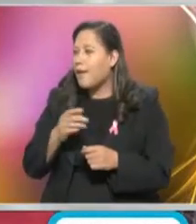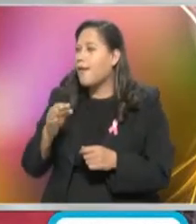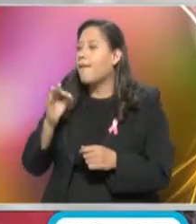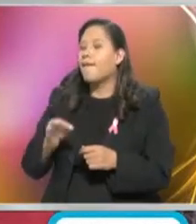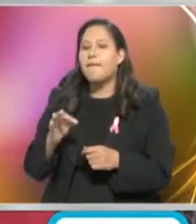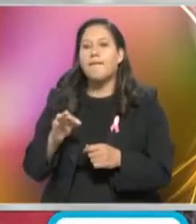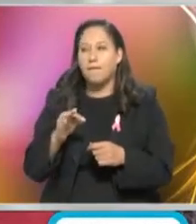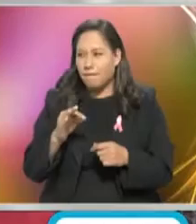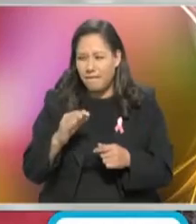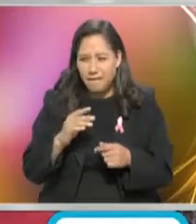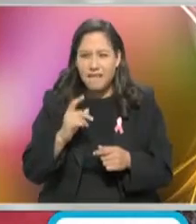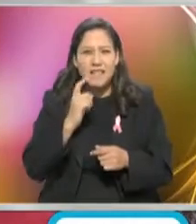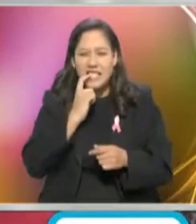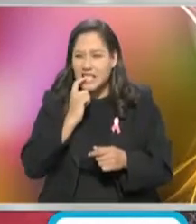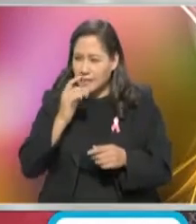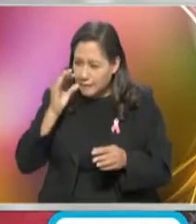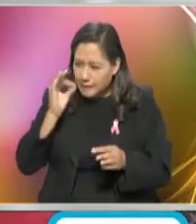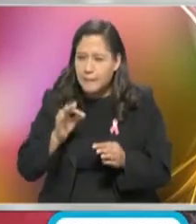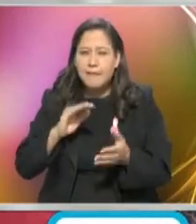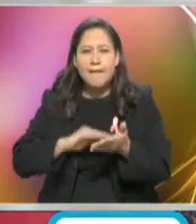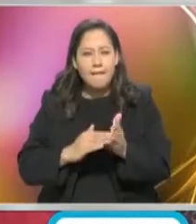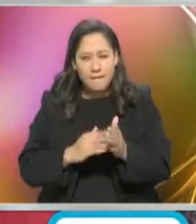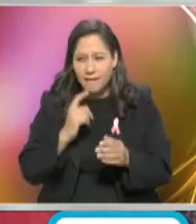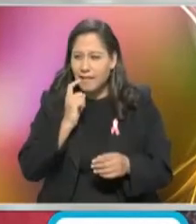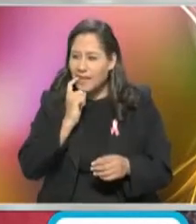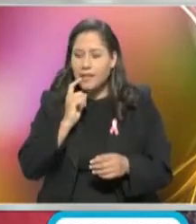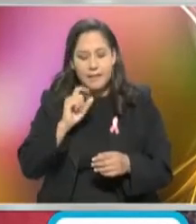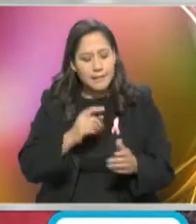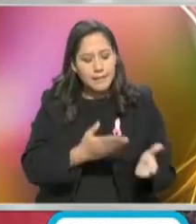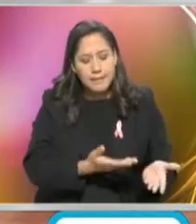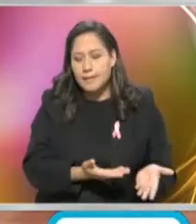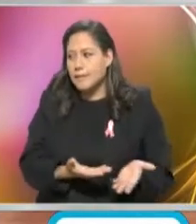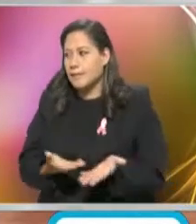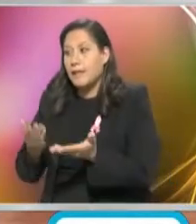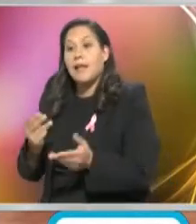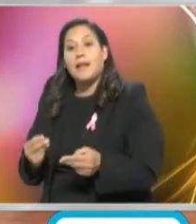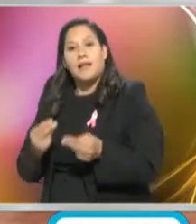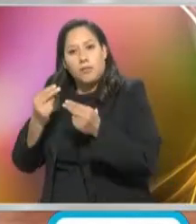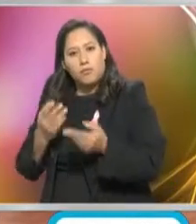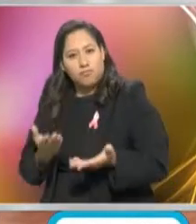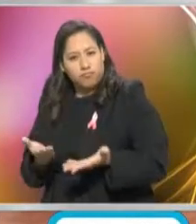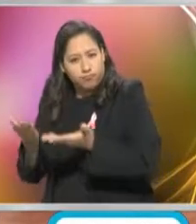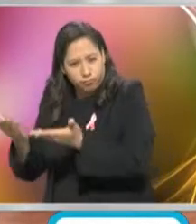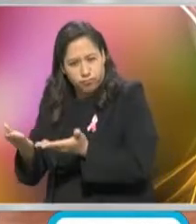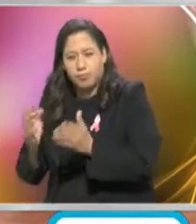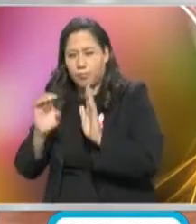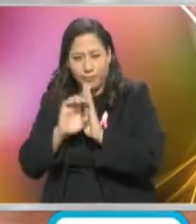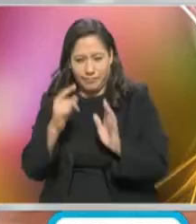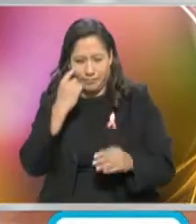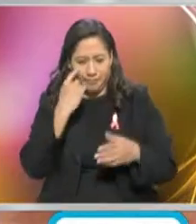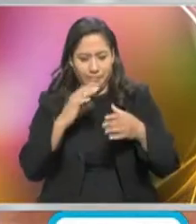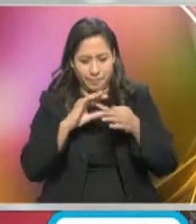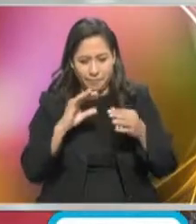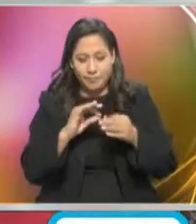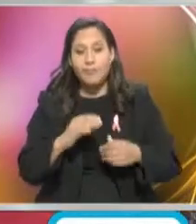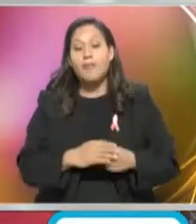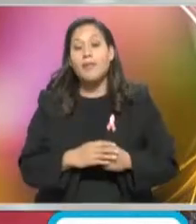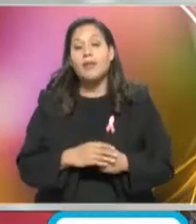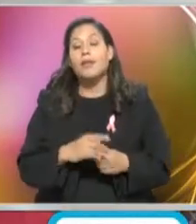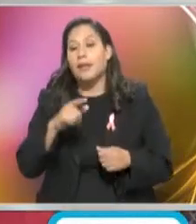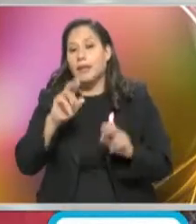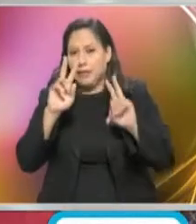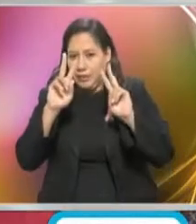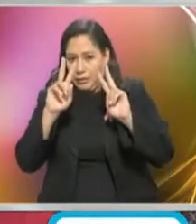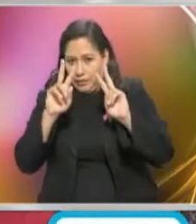a ser muy exacto en mi negocio, en lo que voy a ofrecerle. Ok. Mira, te voy a platicar.